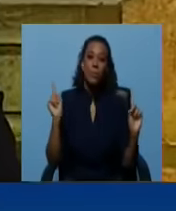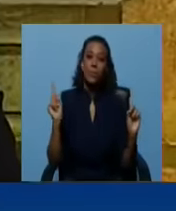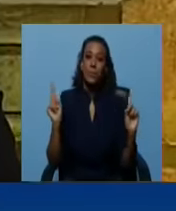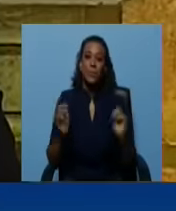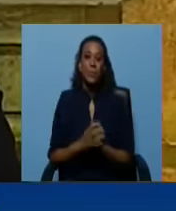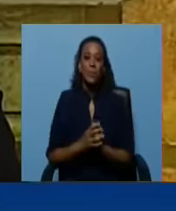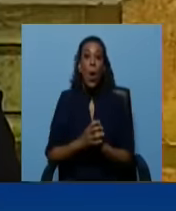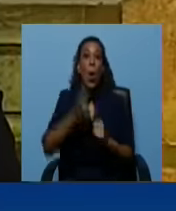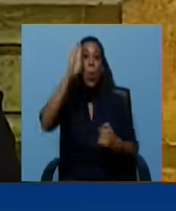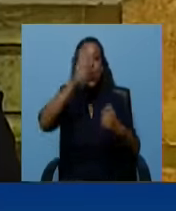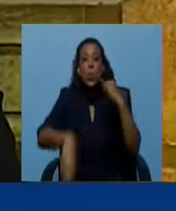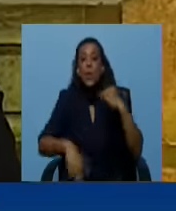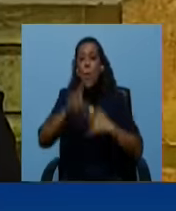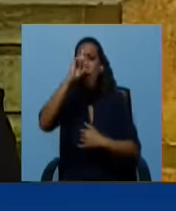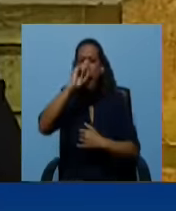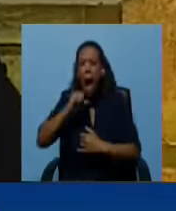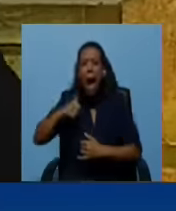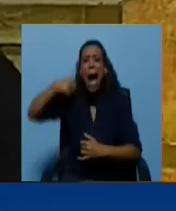En los últimos años